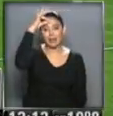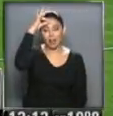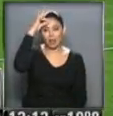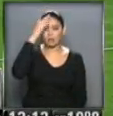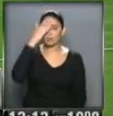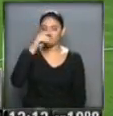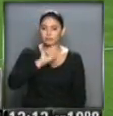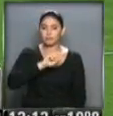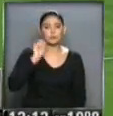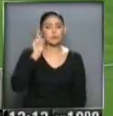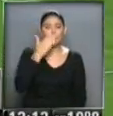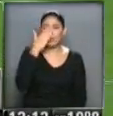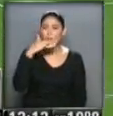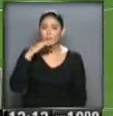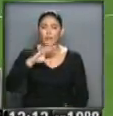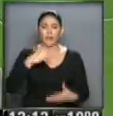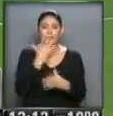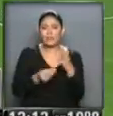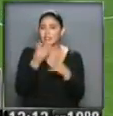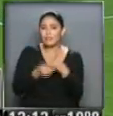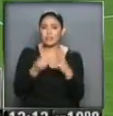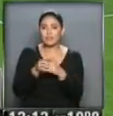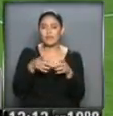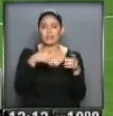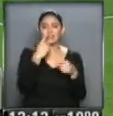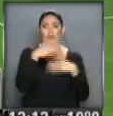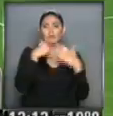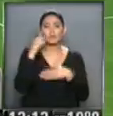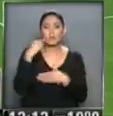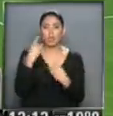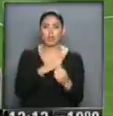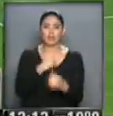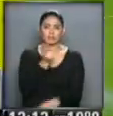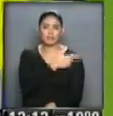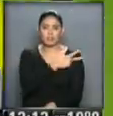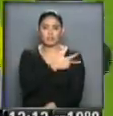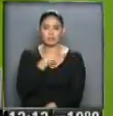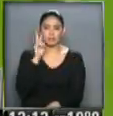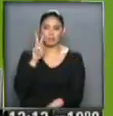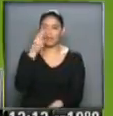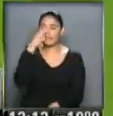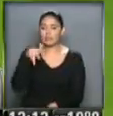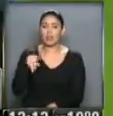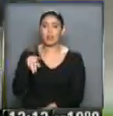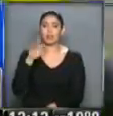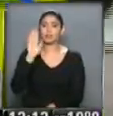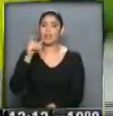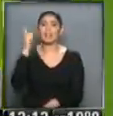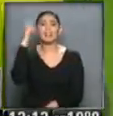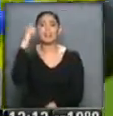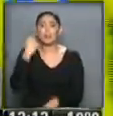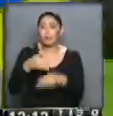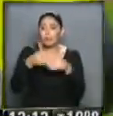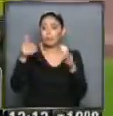un festival de errores defensivos que terminaron con este cabezazo de Castillo 10 minutos más tarde para poner